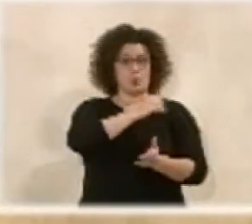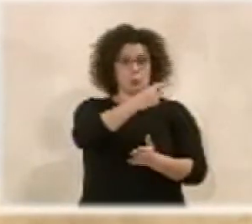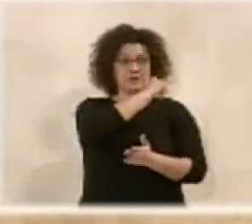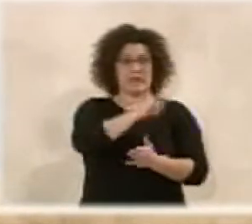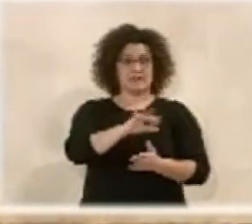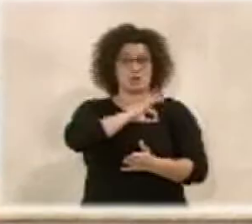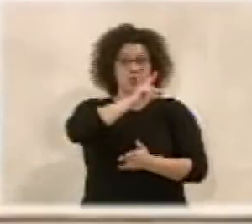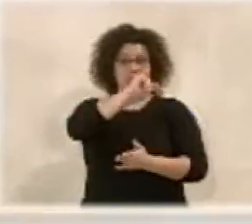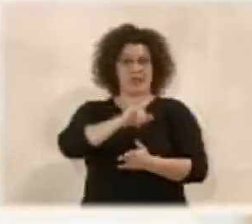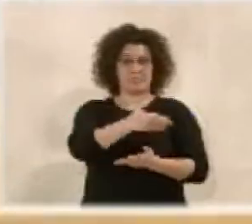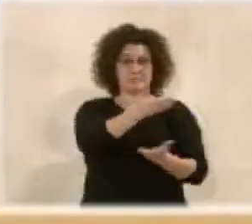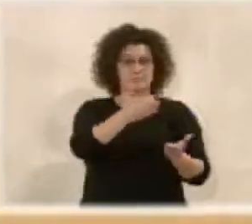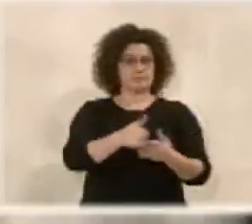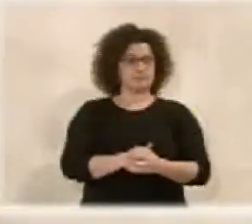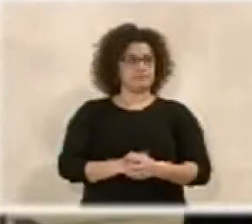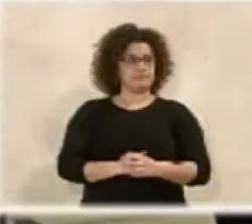Díaz.